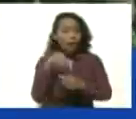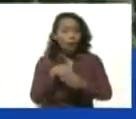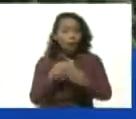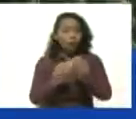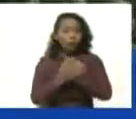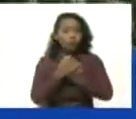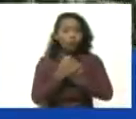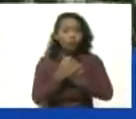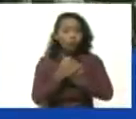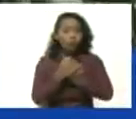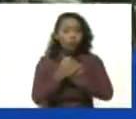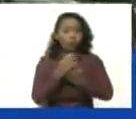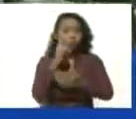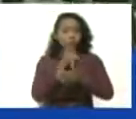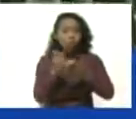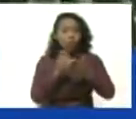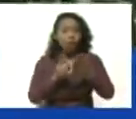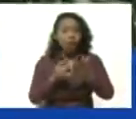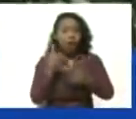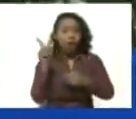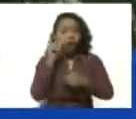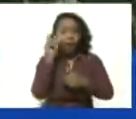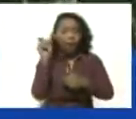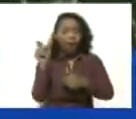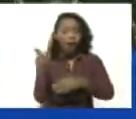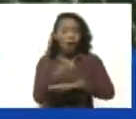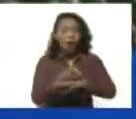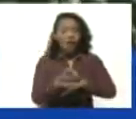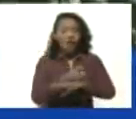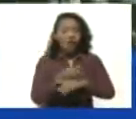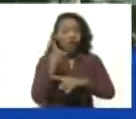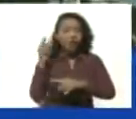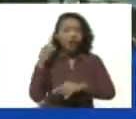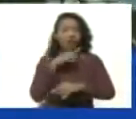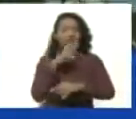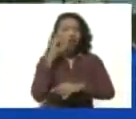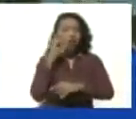las líneas de el narcogobierno de Iván Duque es